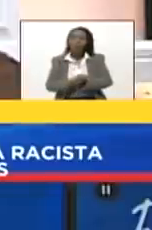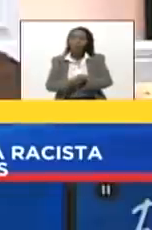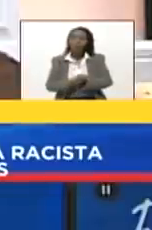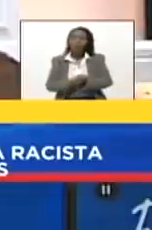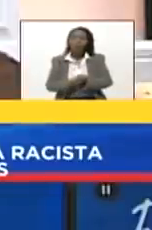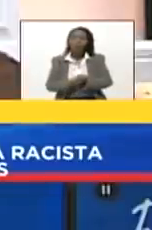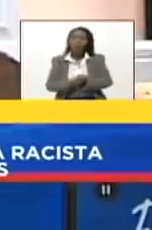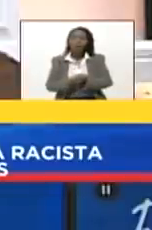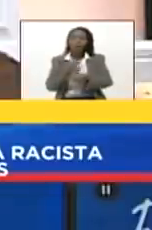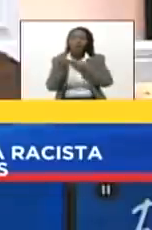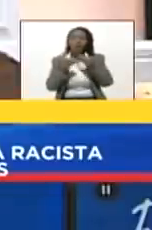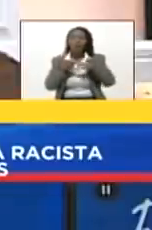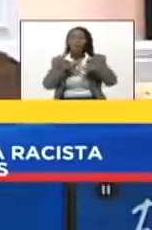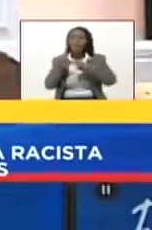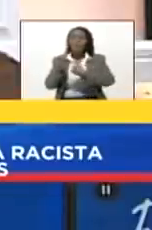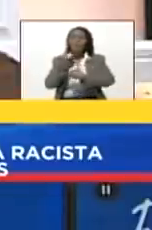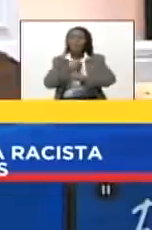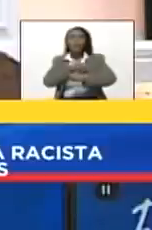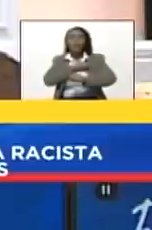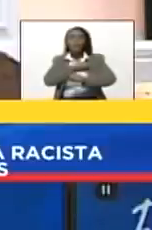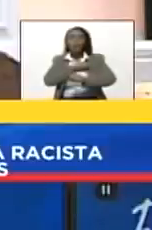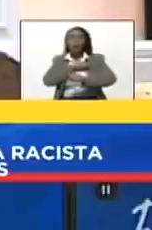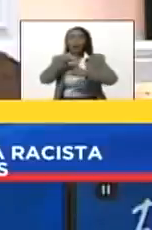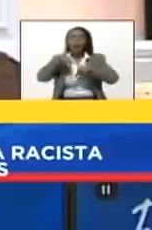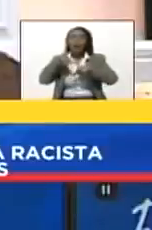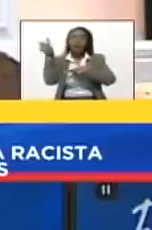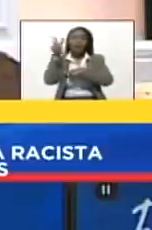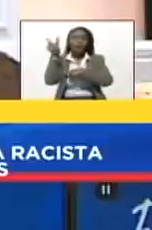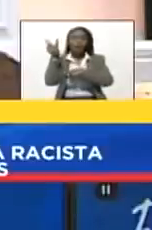del colonialismo español en Venezuela,